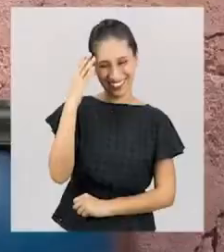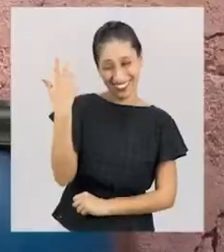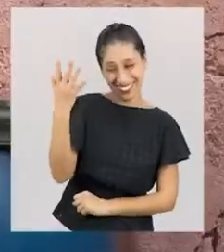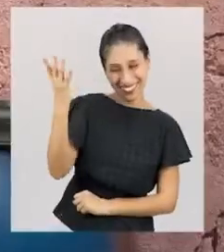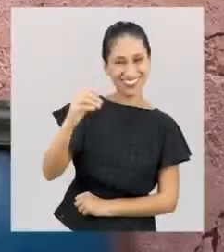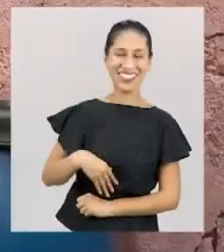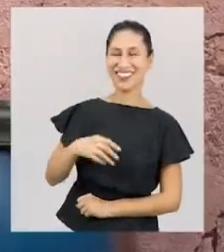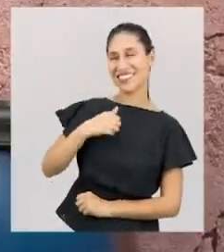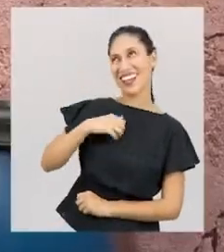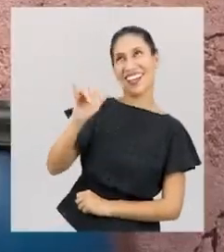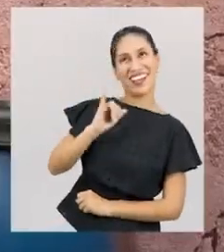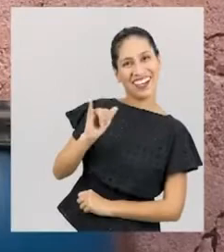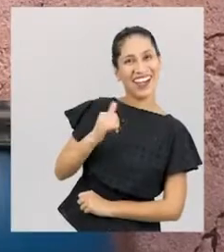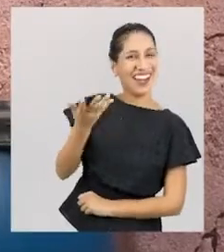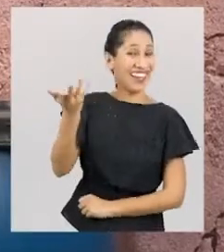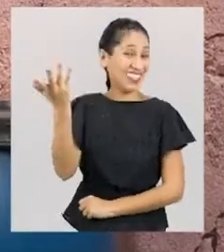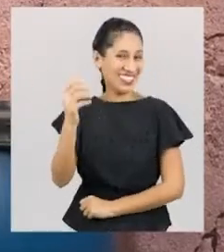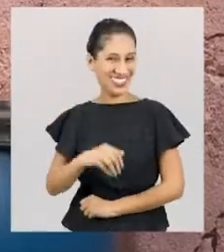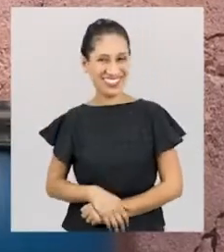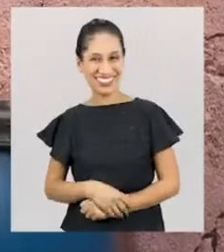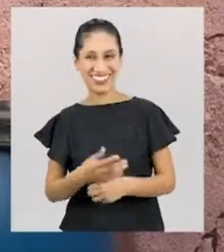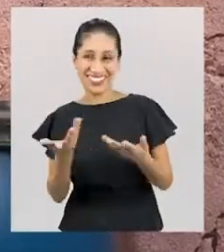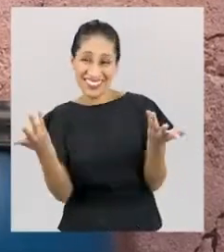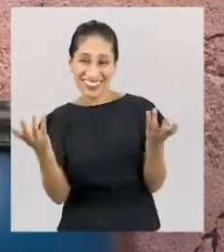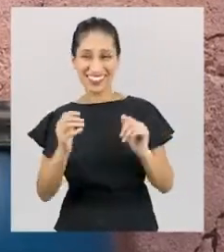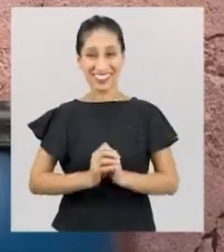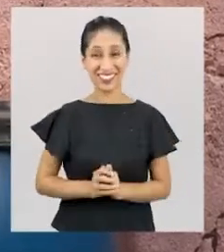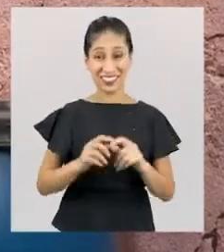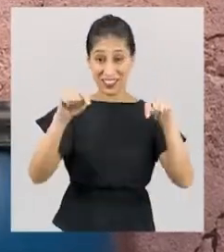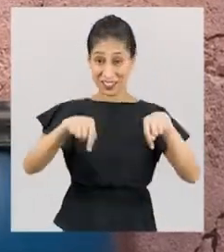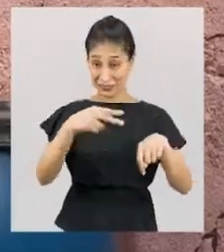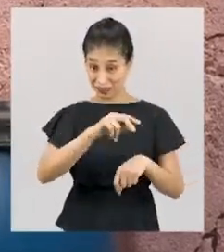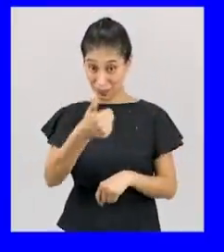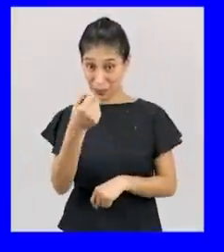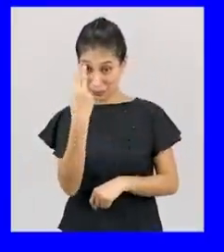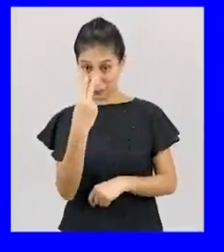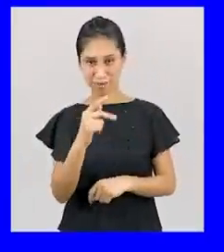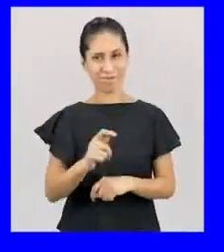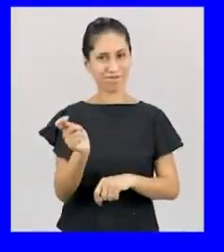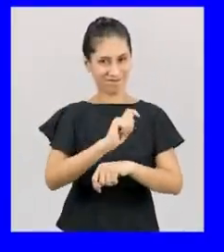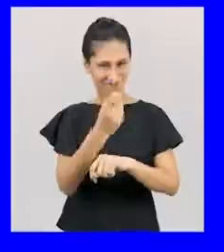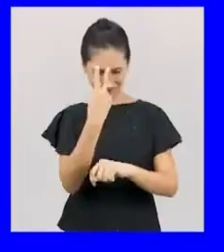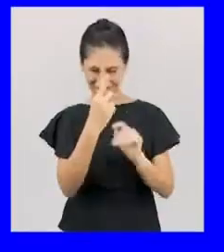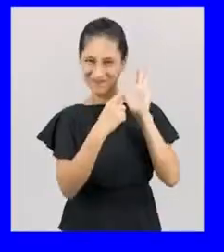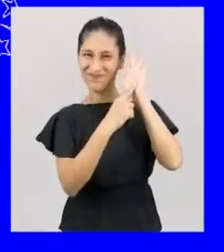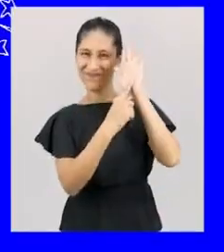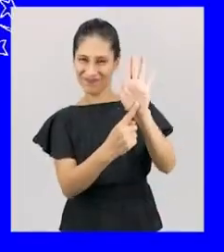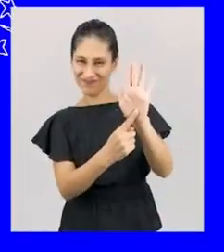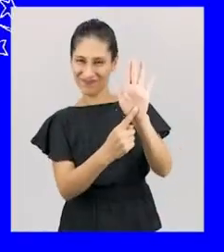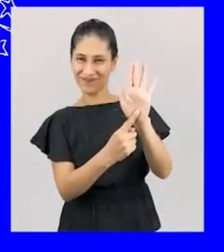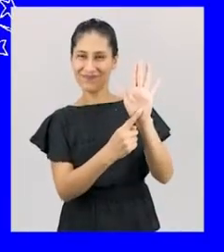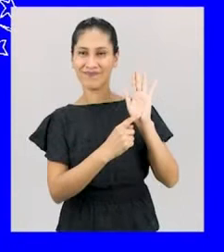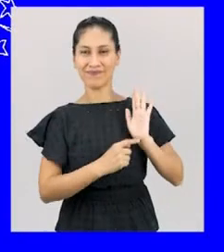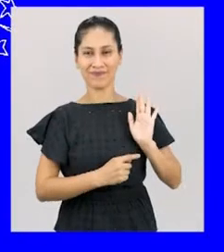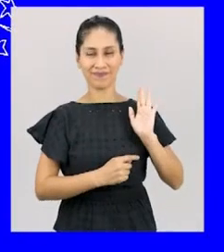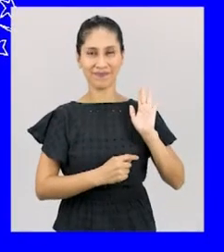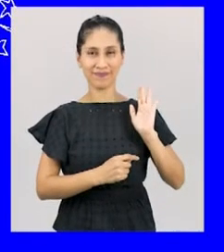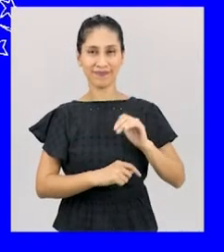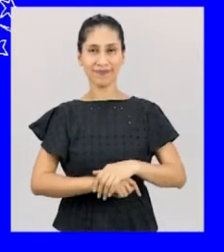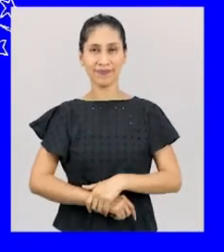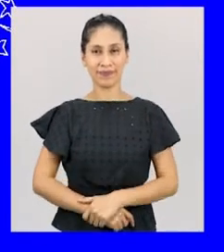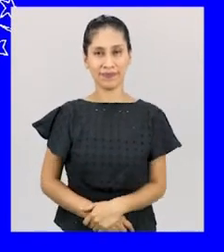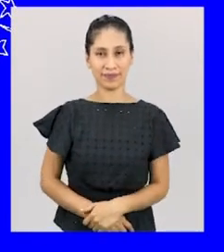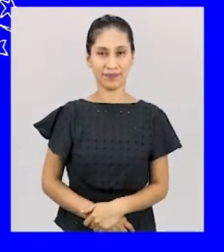eso. Muy bien, Cori, yo también iba a responder esa. Bueno, vamos a otro ejercicio más, profe. ¿Cuál de las siguientes afirmaciones